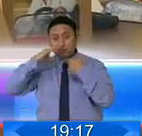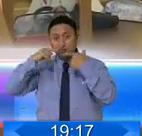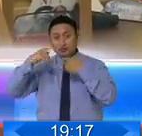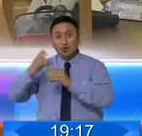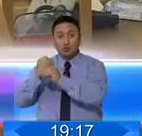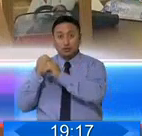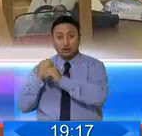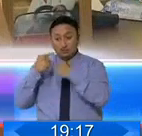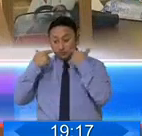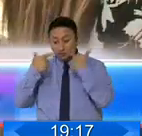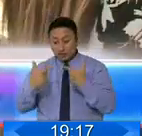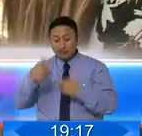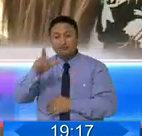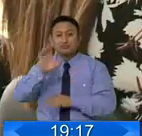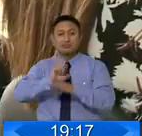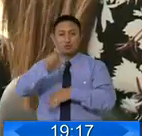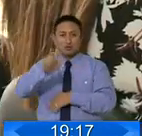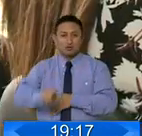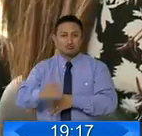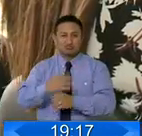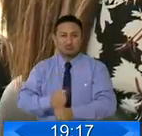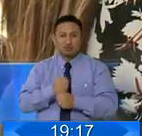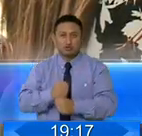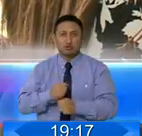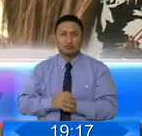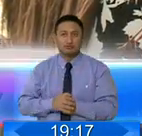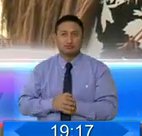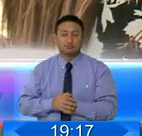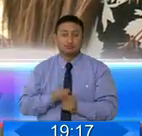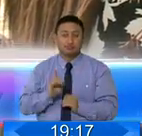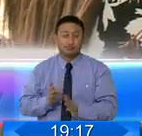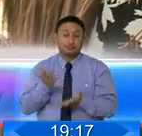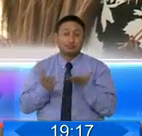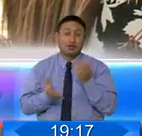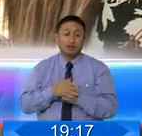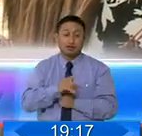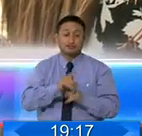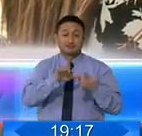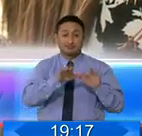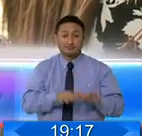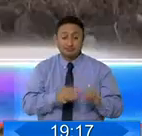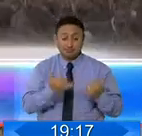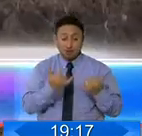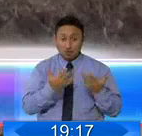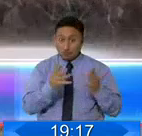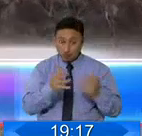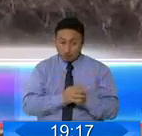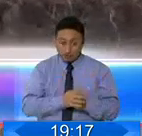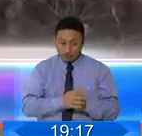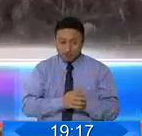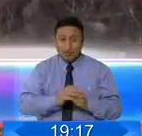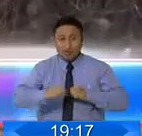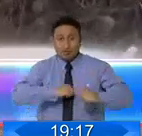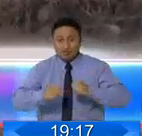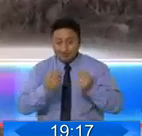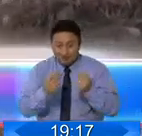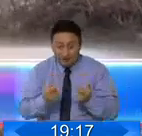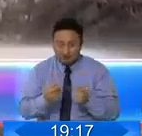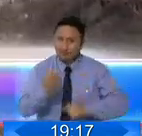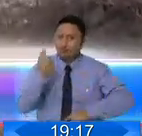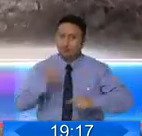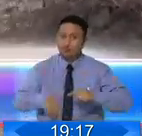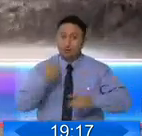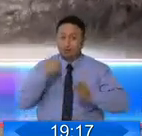la protección a los ecuatorianos. Cree que de no haber tenido este ente especializado, no se hubiera actuado de manera eficiente, por ejemplo, en